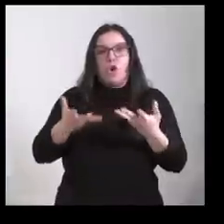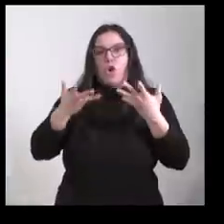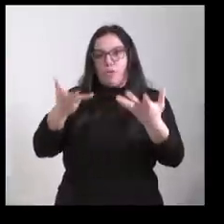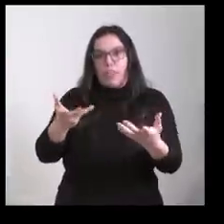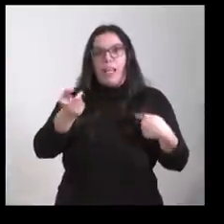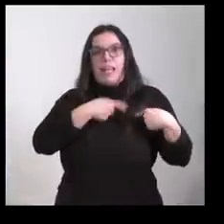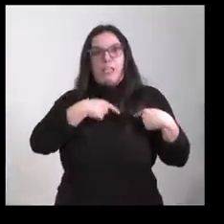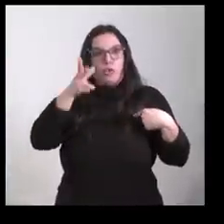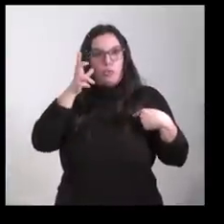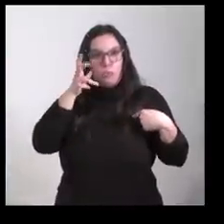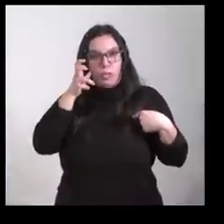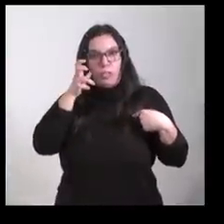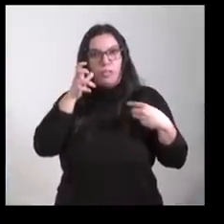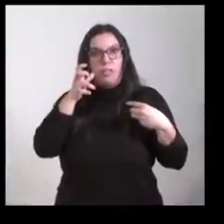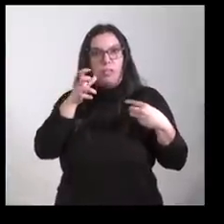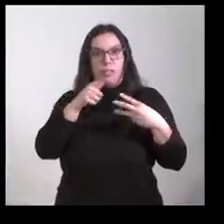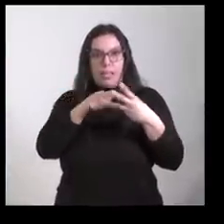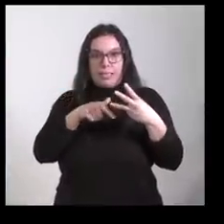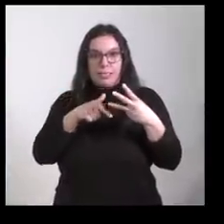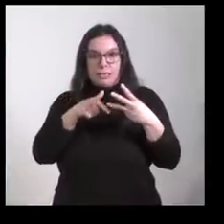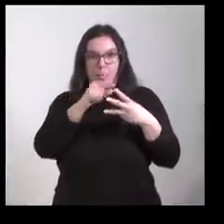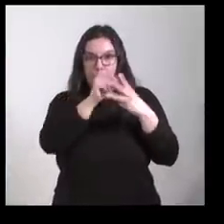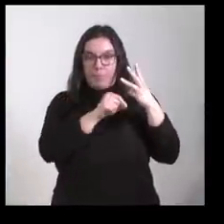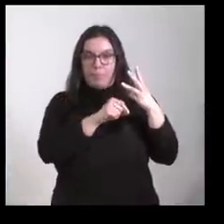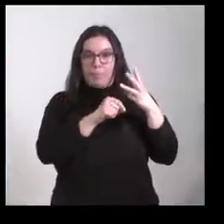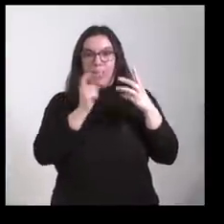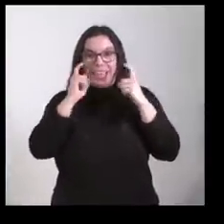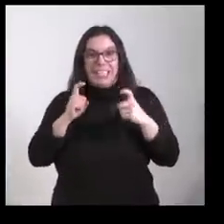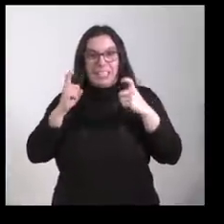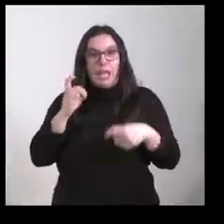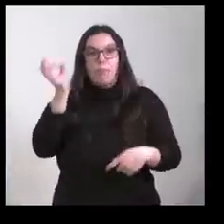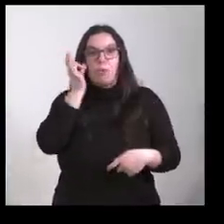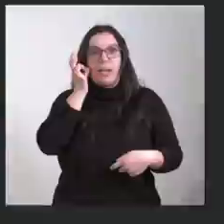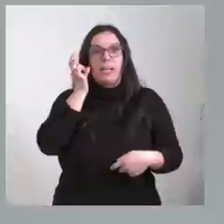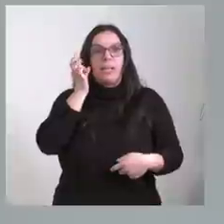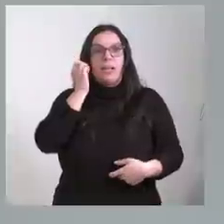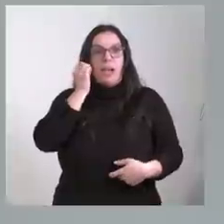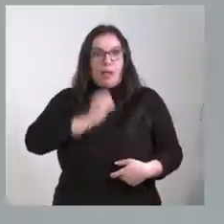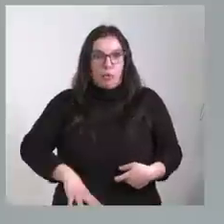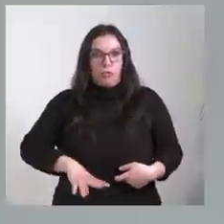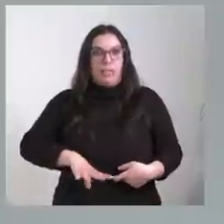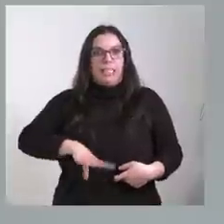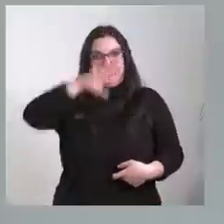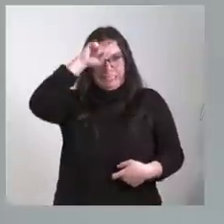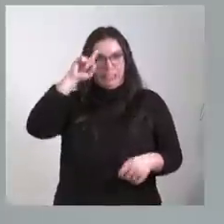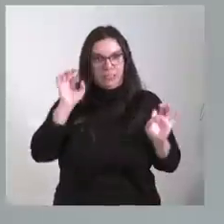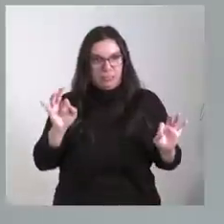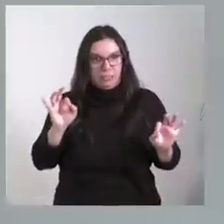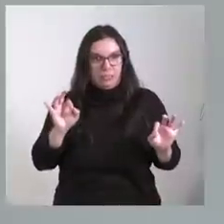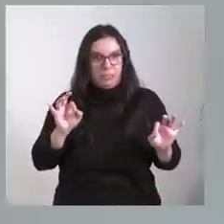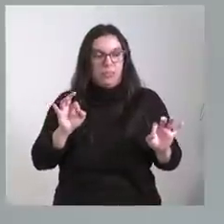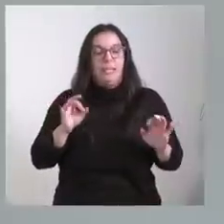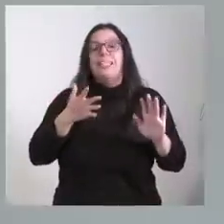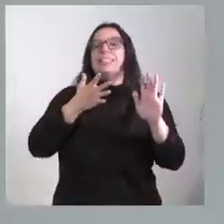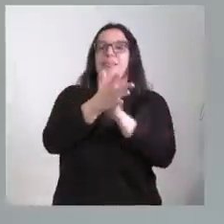el latido o sea todo esto es la medida provida intentar que la mujer no aborte bueno se trata de que todas las mujeres que